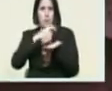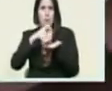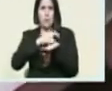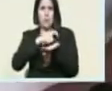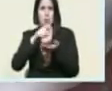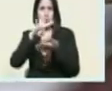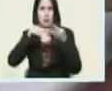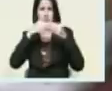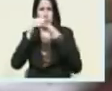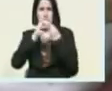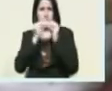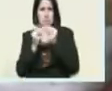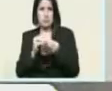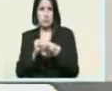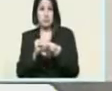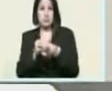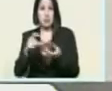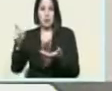Atención, coronel Márquez.